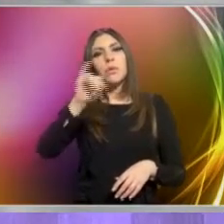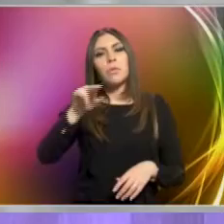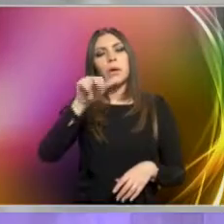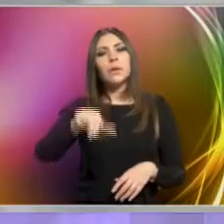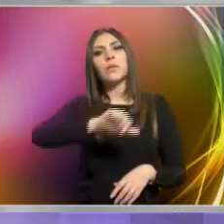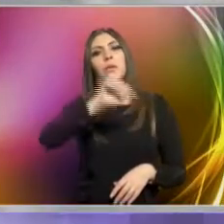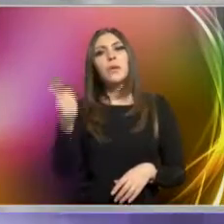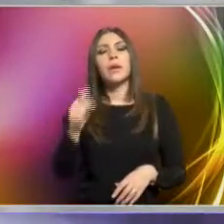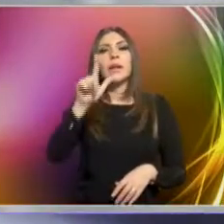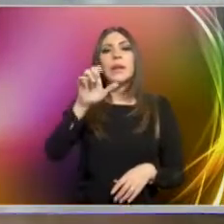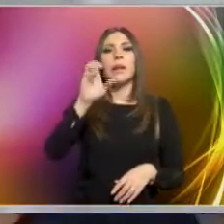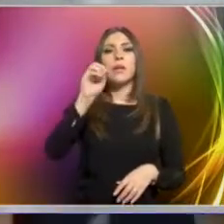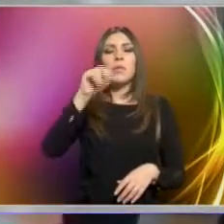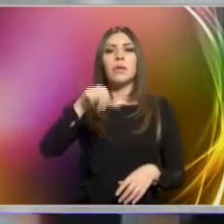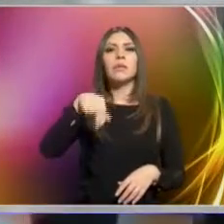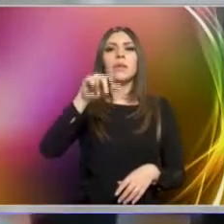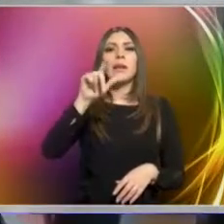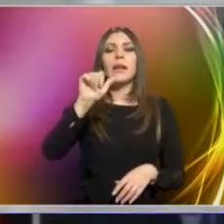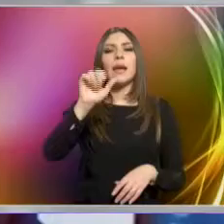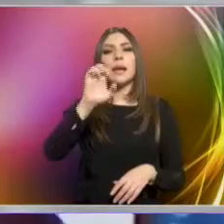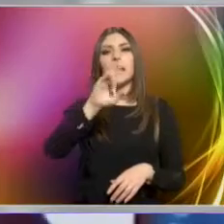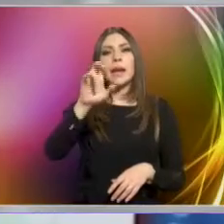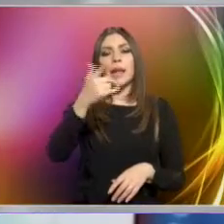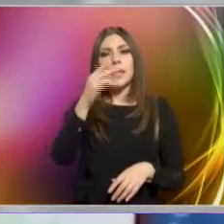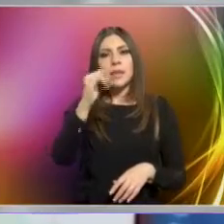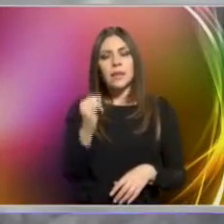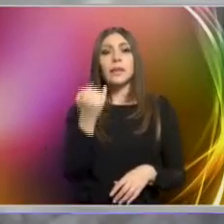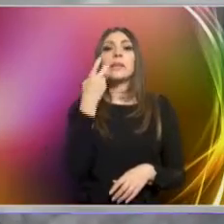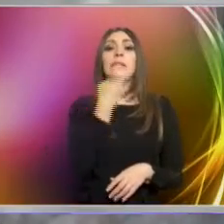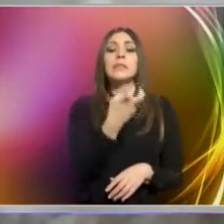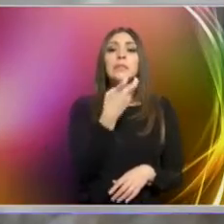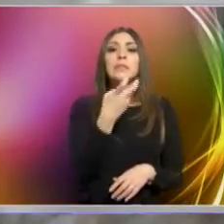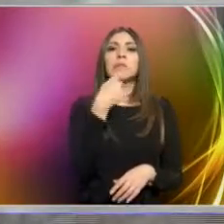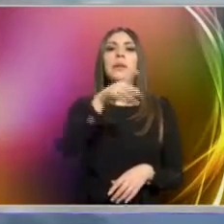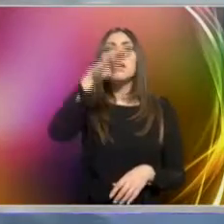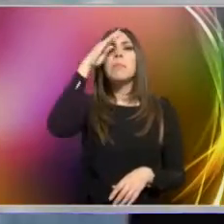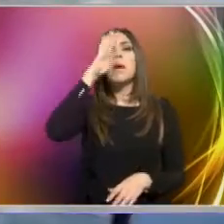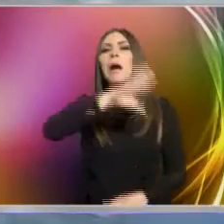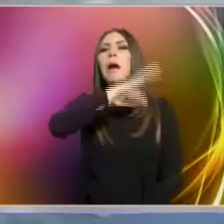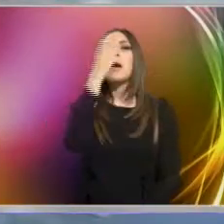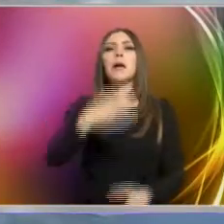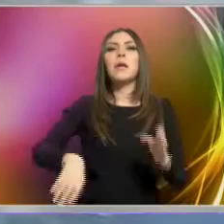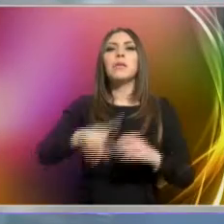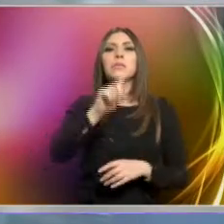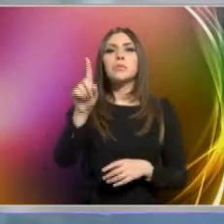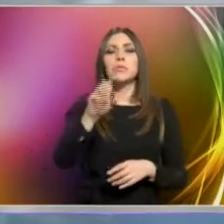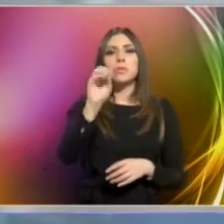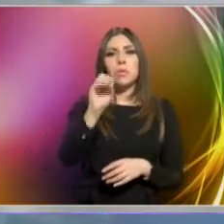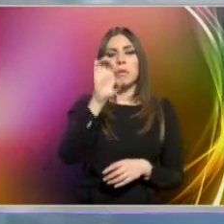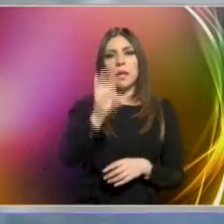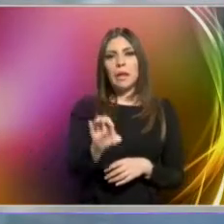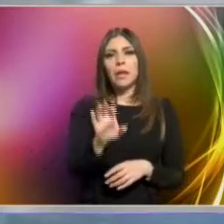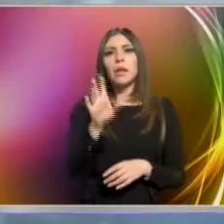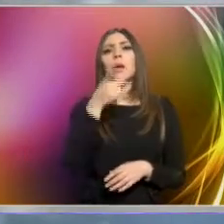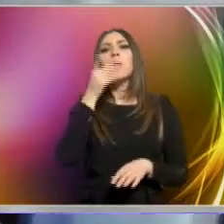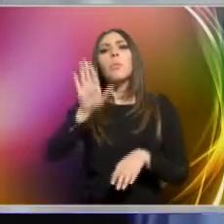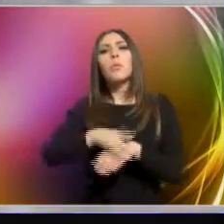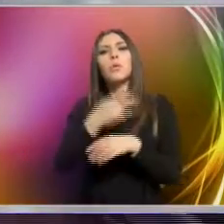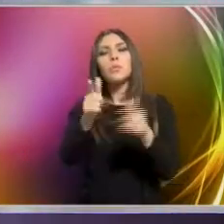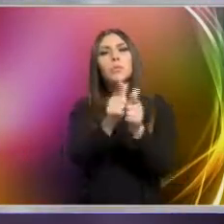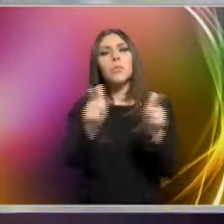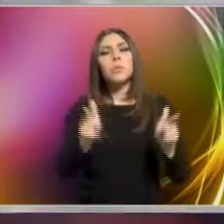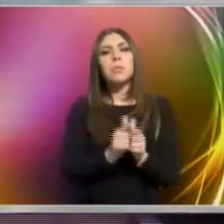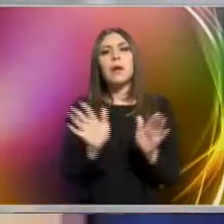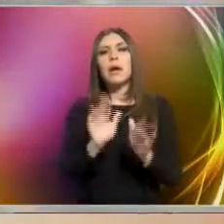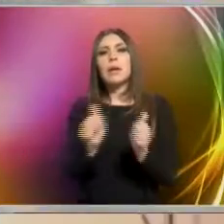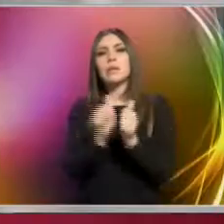Voluma. Todos pensaron que ya se había acabado Zoé tras la, Sí. no separación, pero sí proyectos